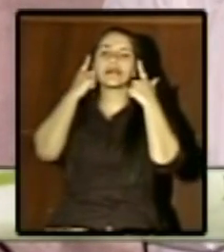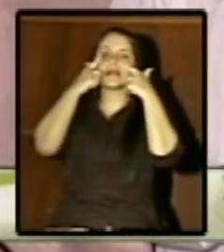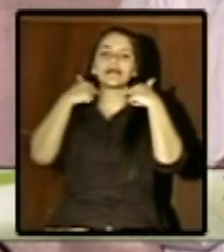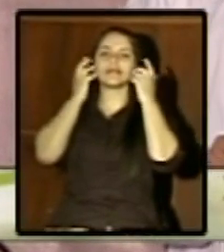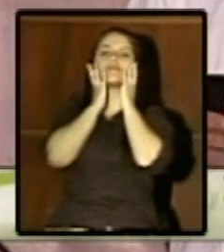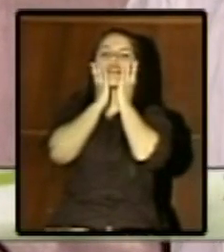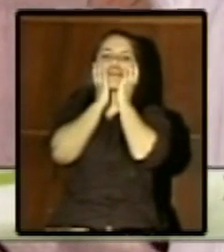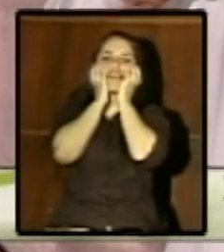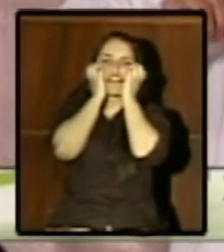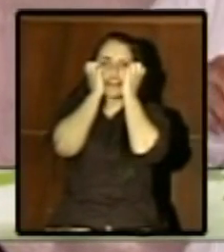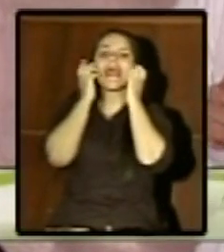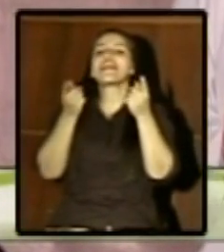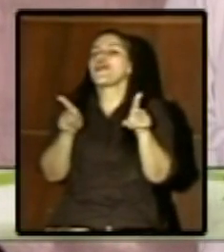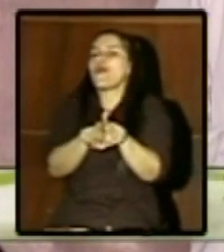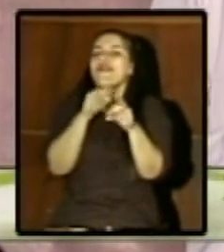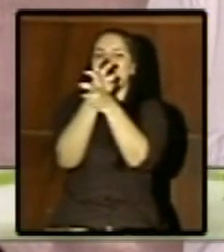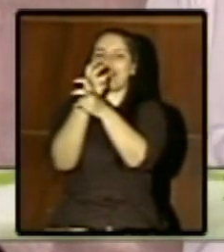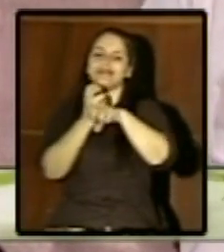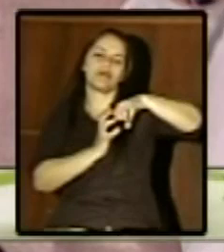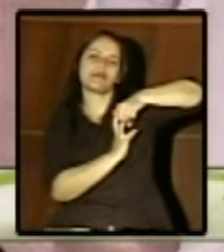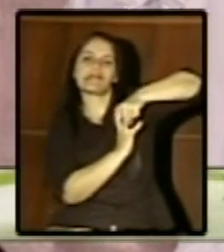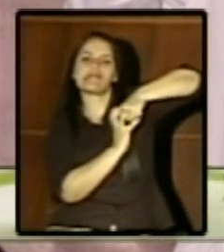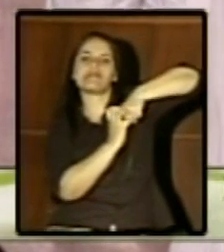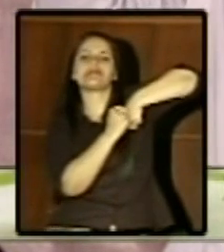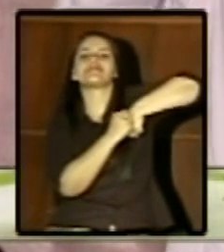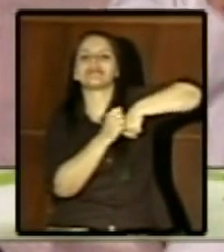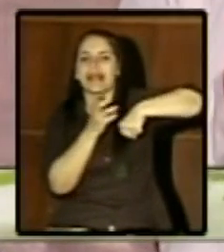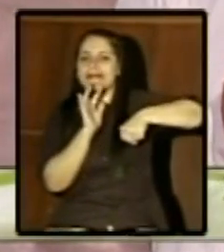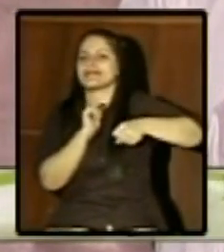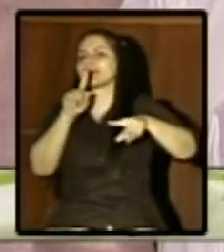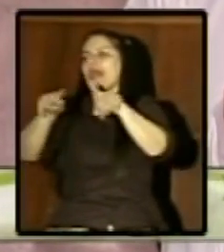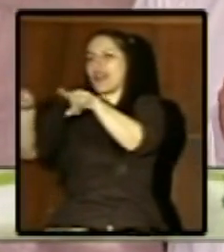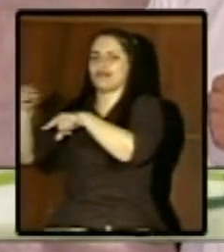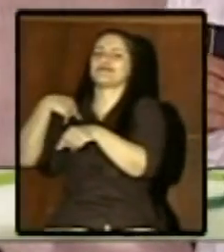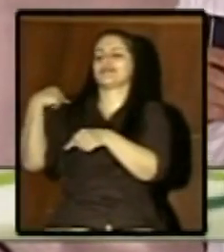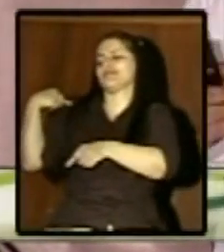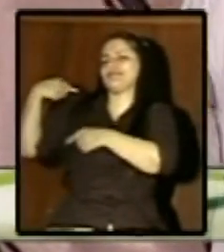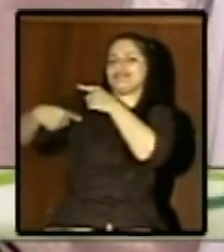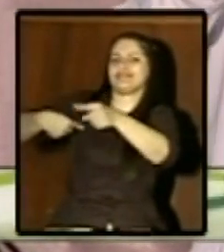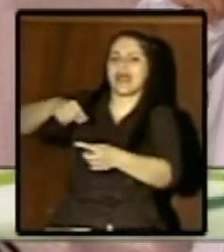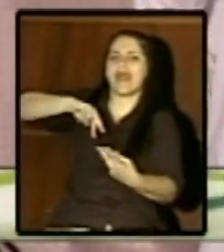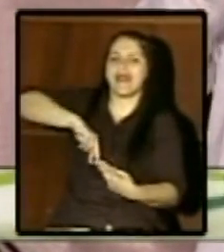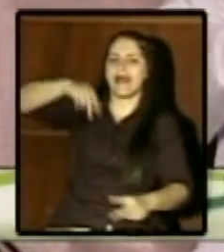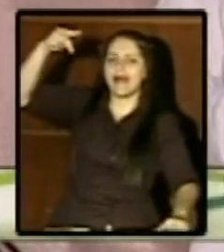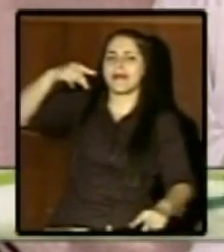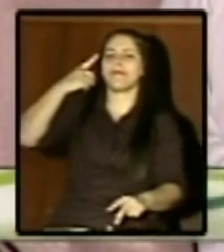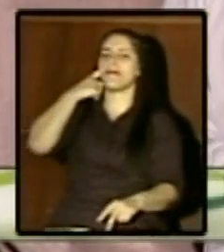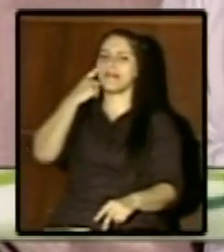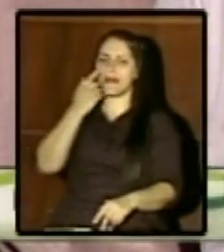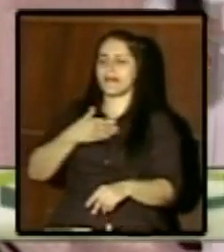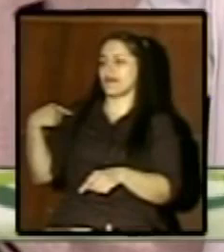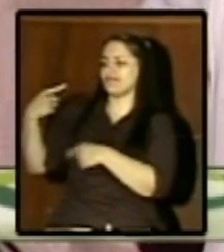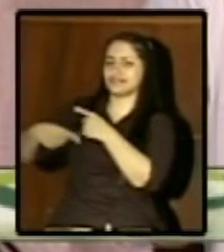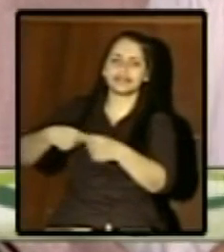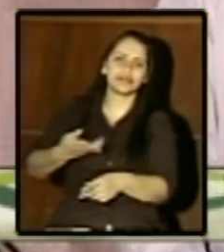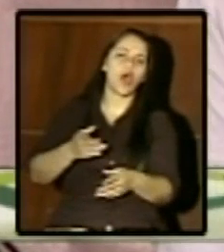a uno en las articulaciones. Ahora, hay gente que tiene una predisposición genética porque su familia lo sufrió,